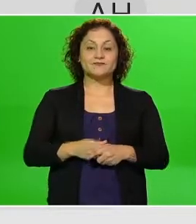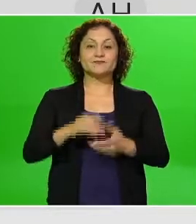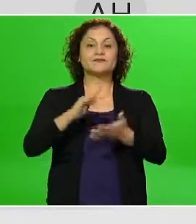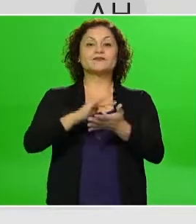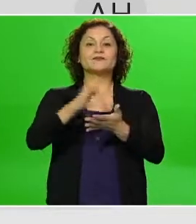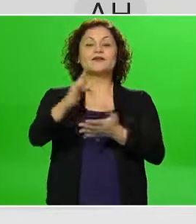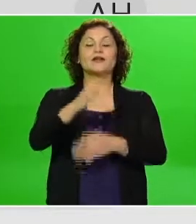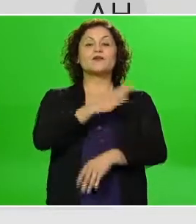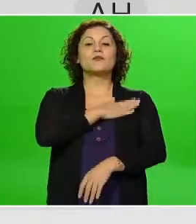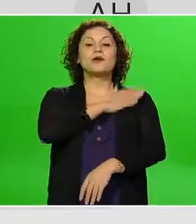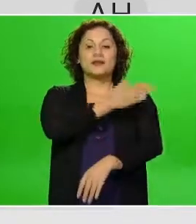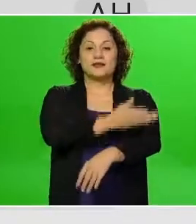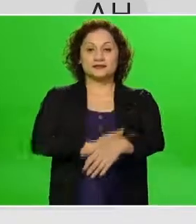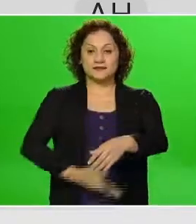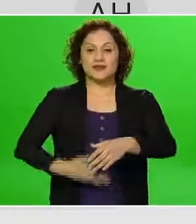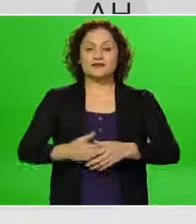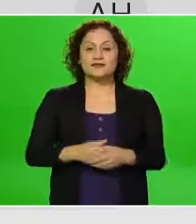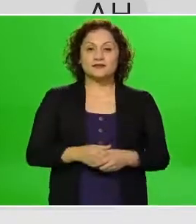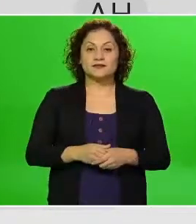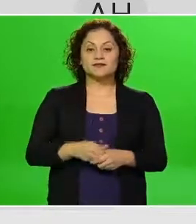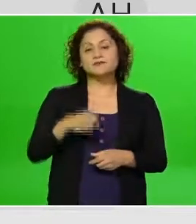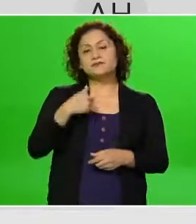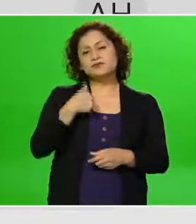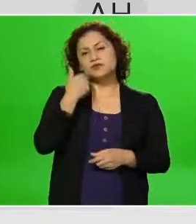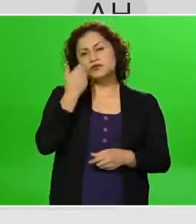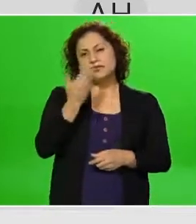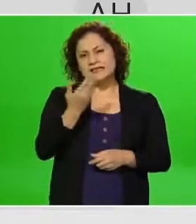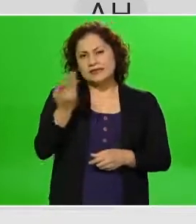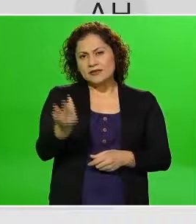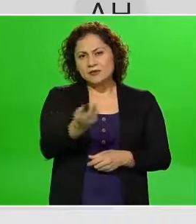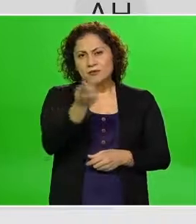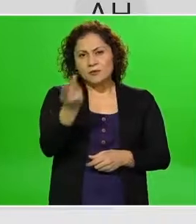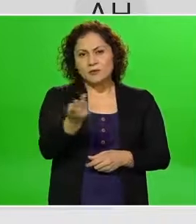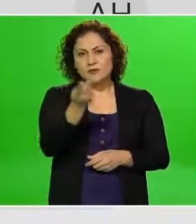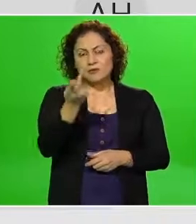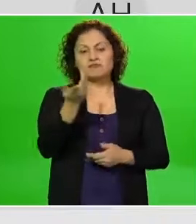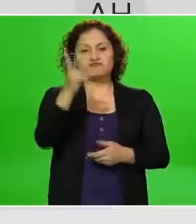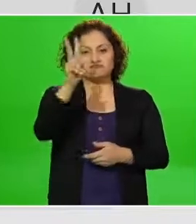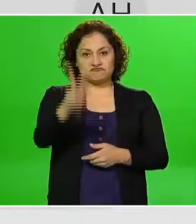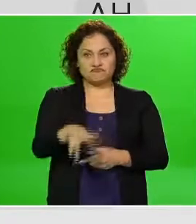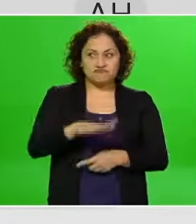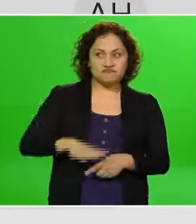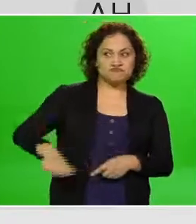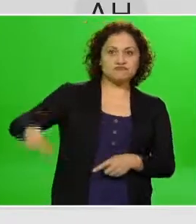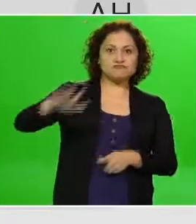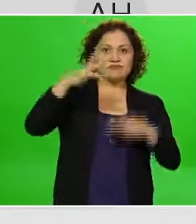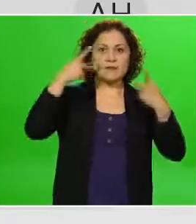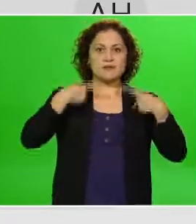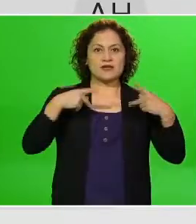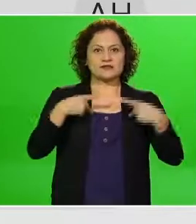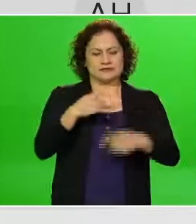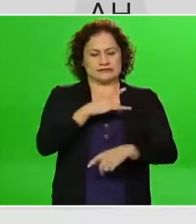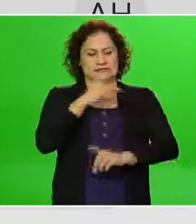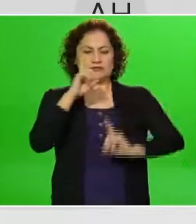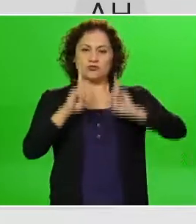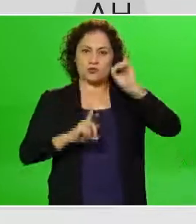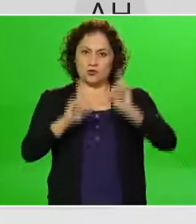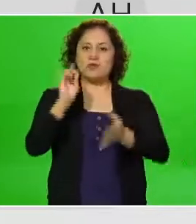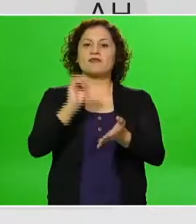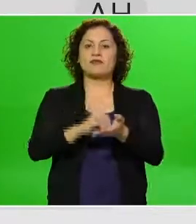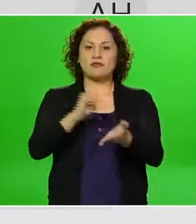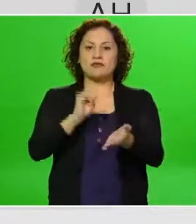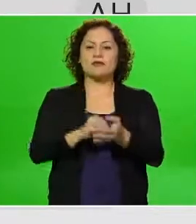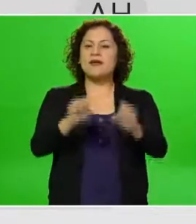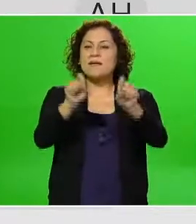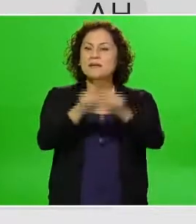Gracias, buenas tardes. Les quería preguntar, hay todavía mucha inquietud por esto que preguntaba ayer mi compañera